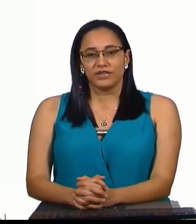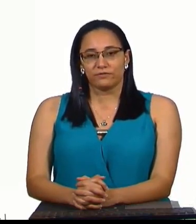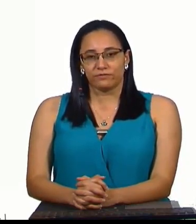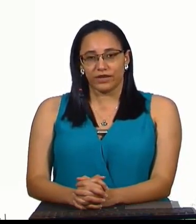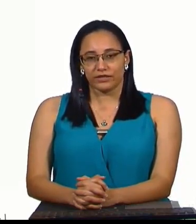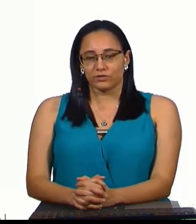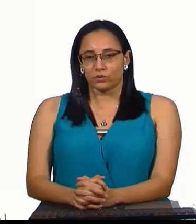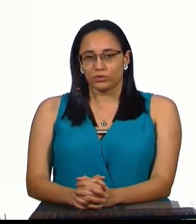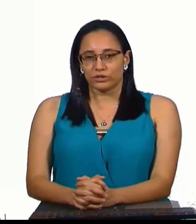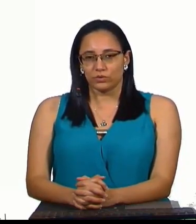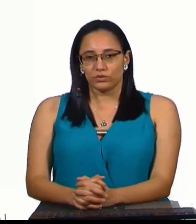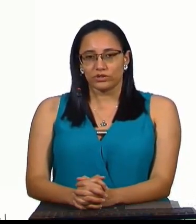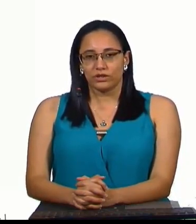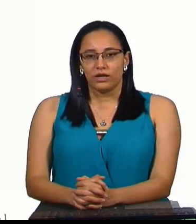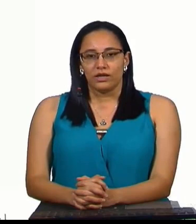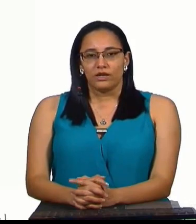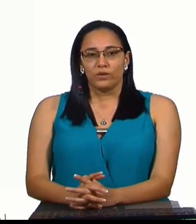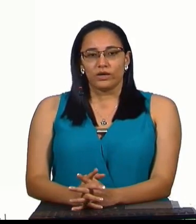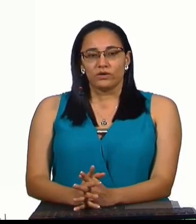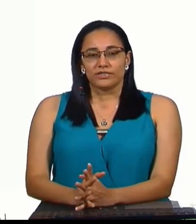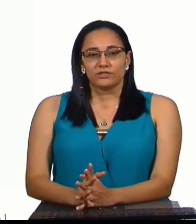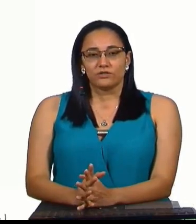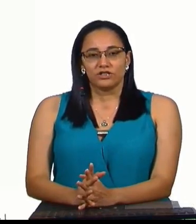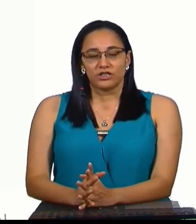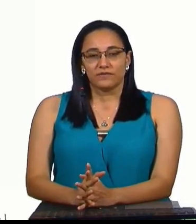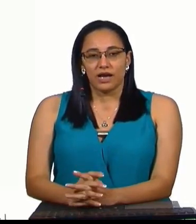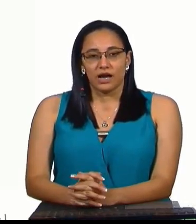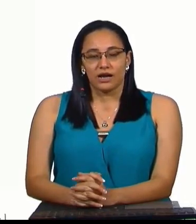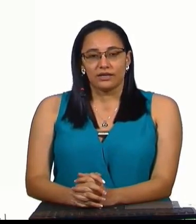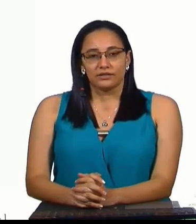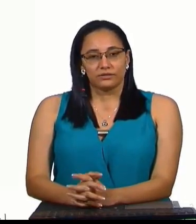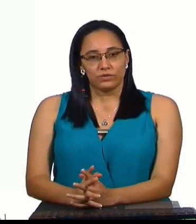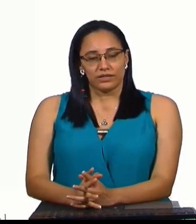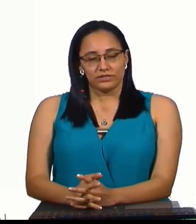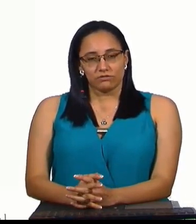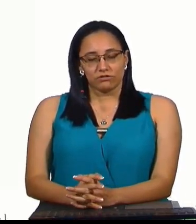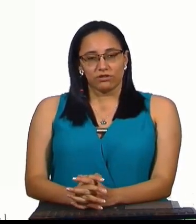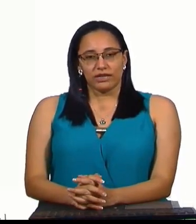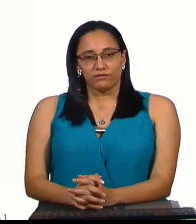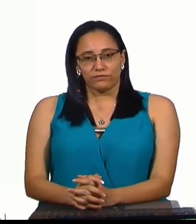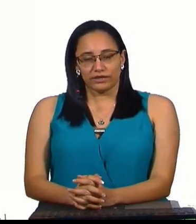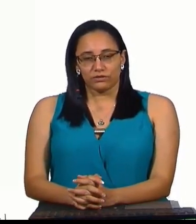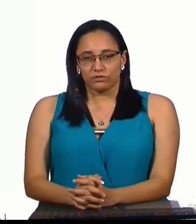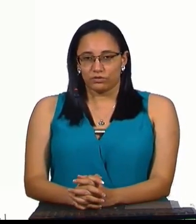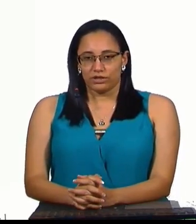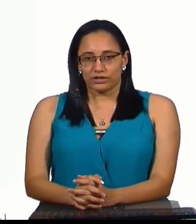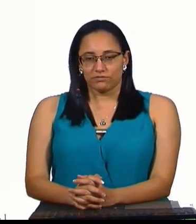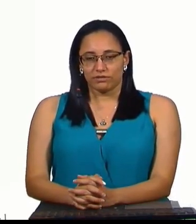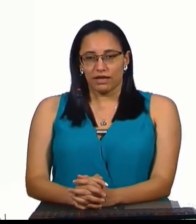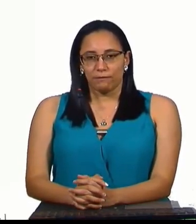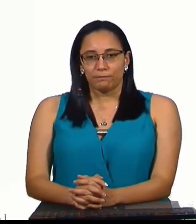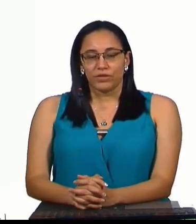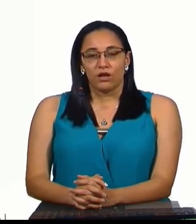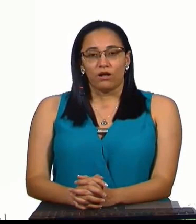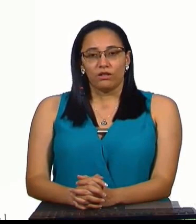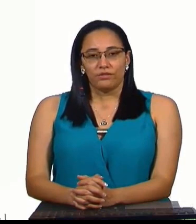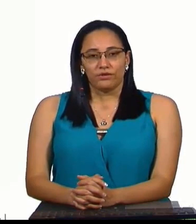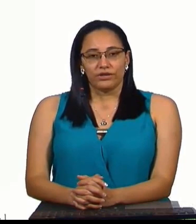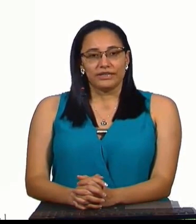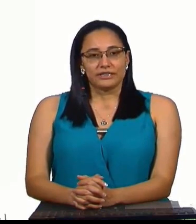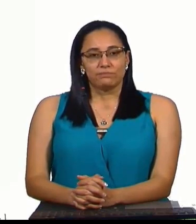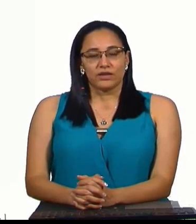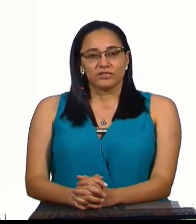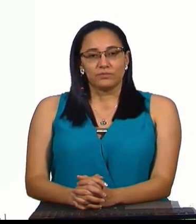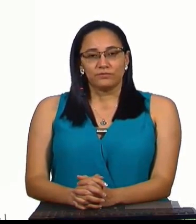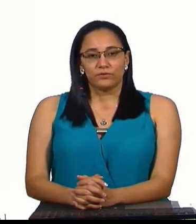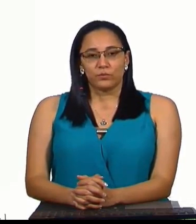discussion of the effect or result. Luego esto conlleva a una discusión del efecto o el resultado. Although